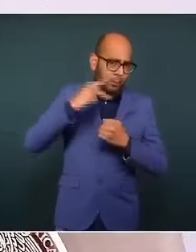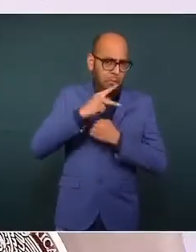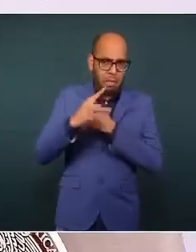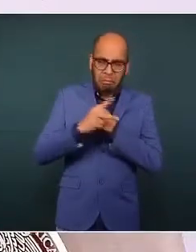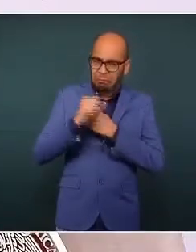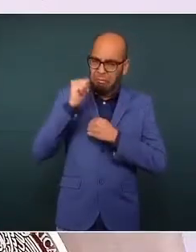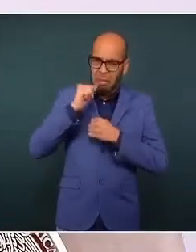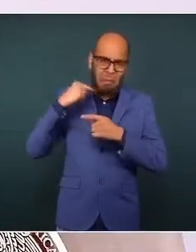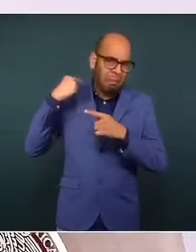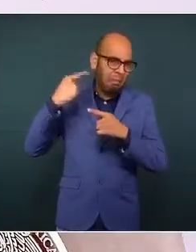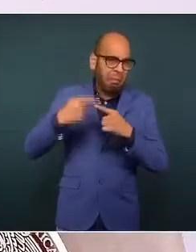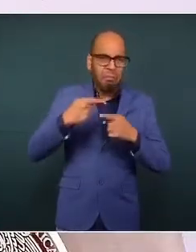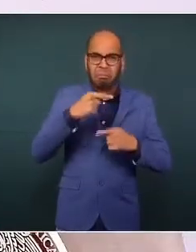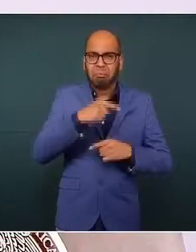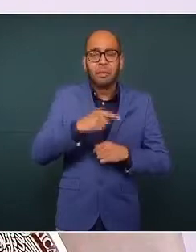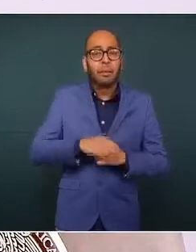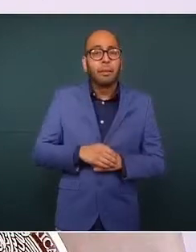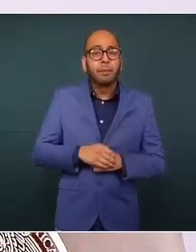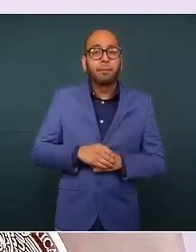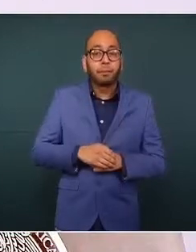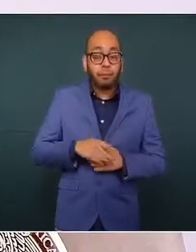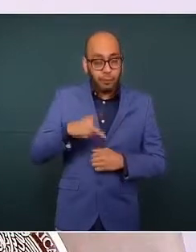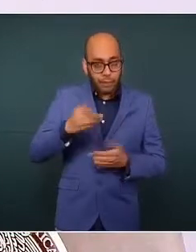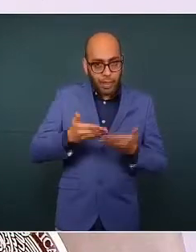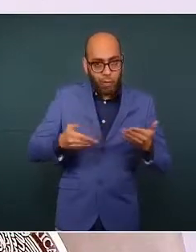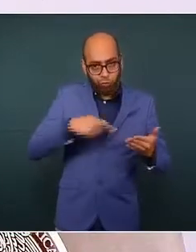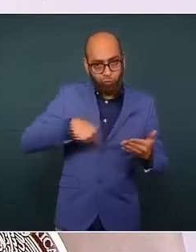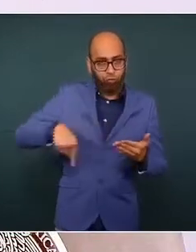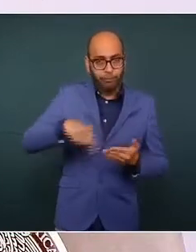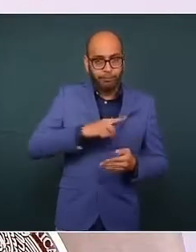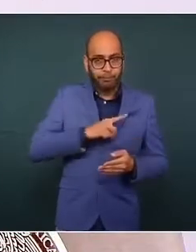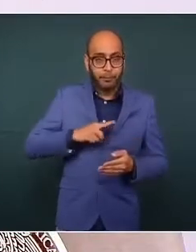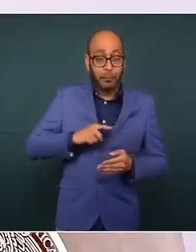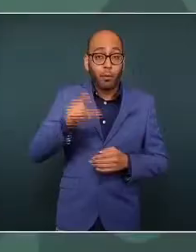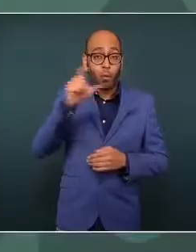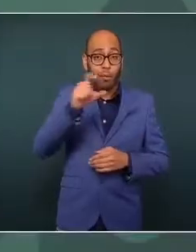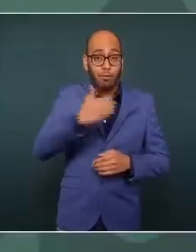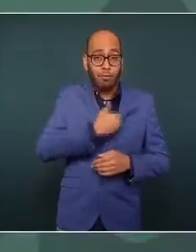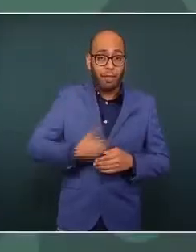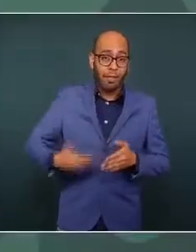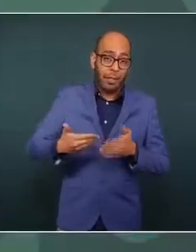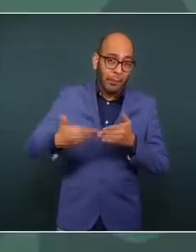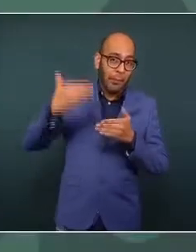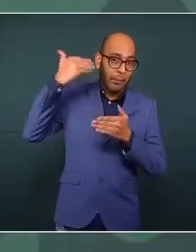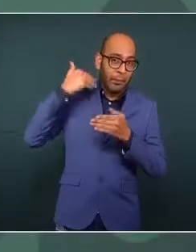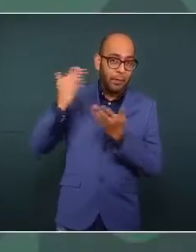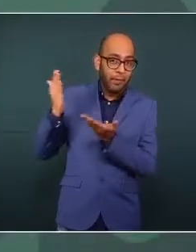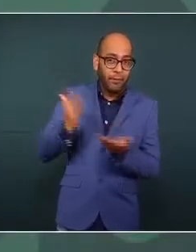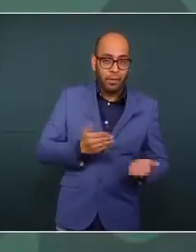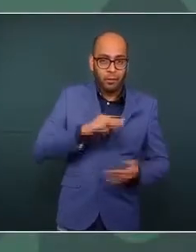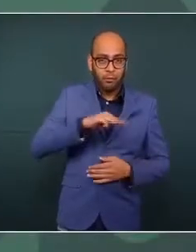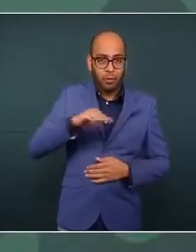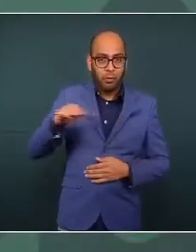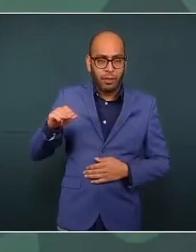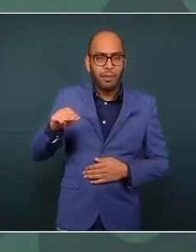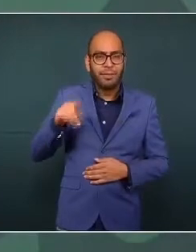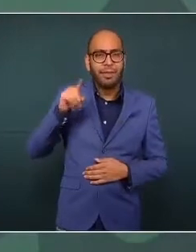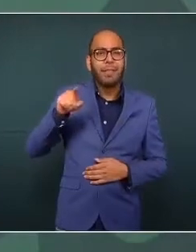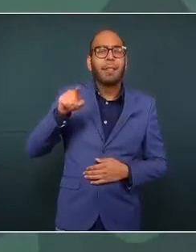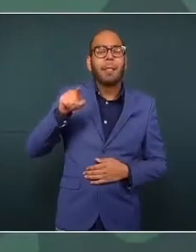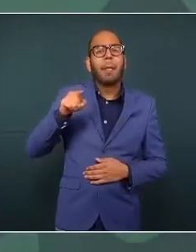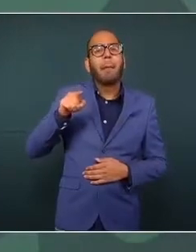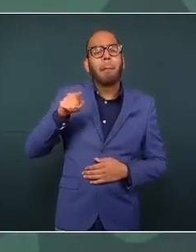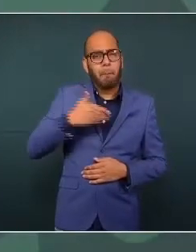nosotros, pero el presidente lo dijo la primera vez que vino a Michoacán, que por cierto en Michoacán se le quiere mucho al presidente.